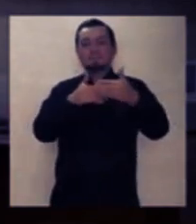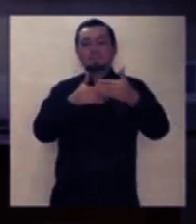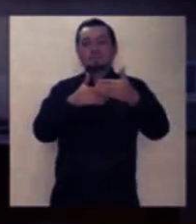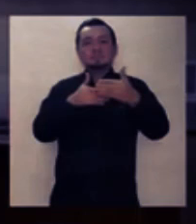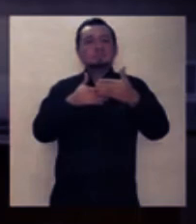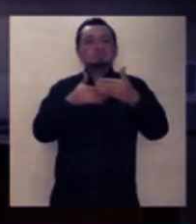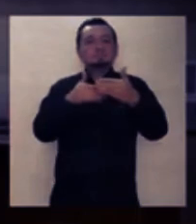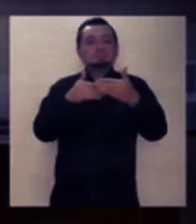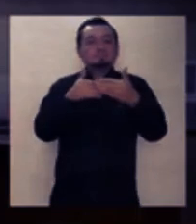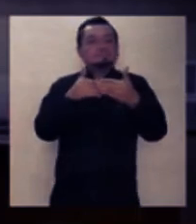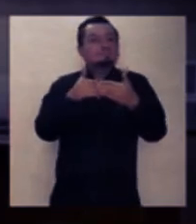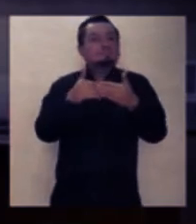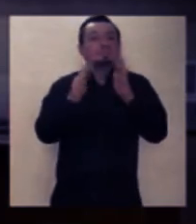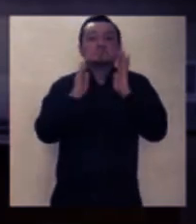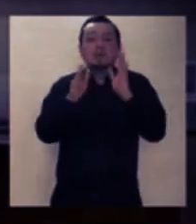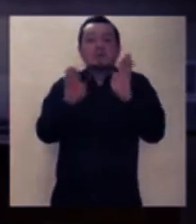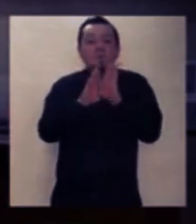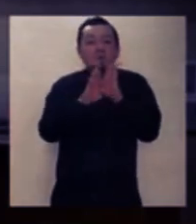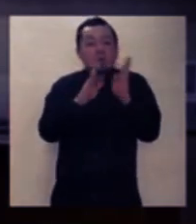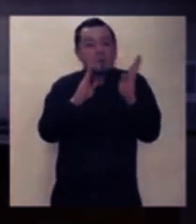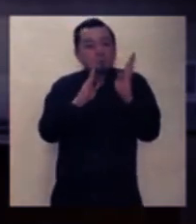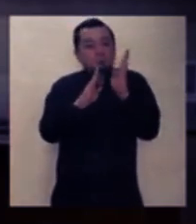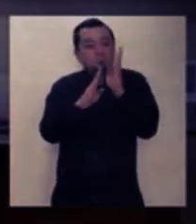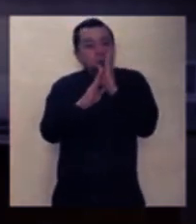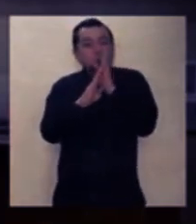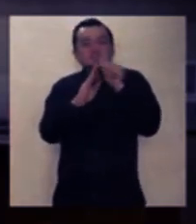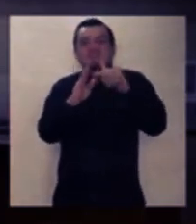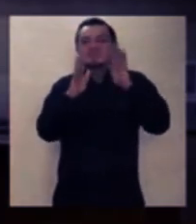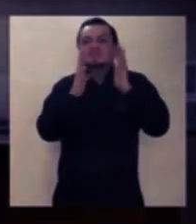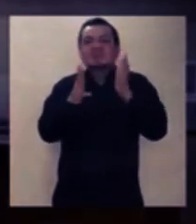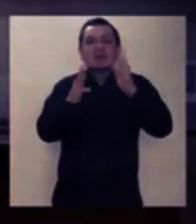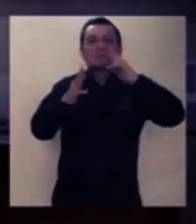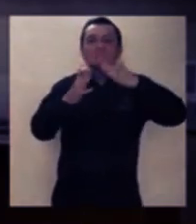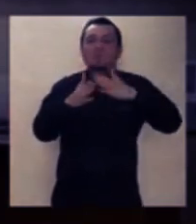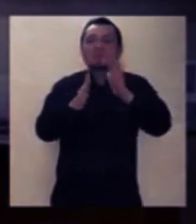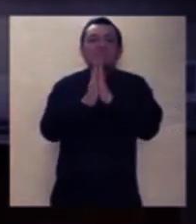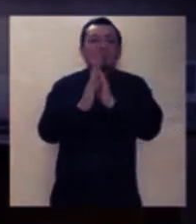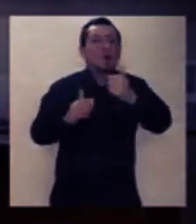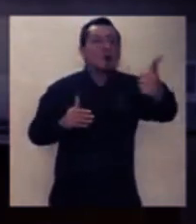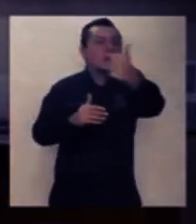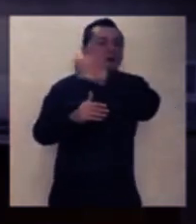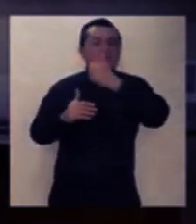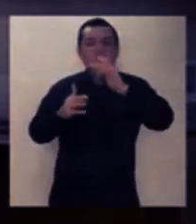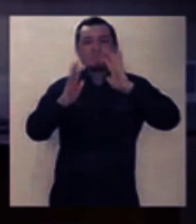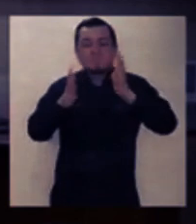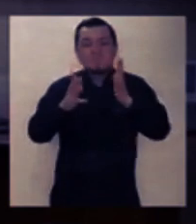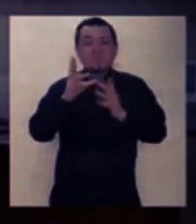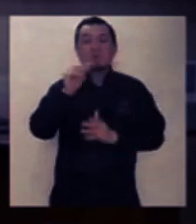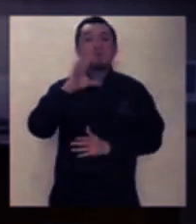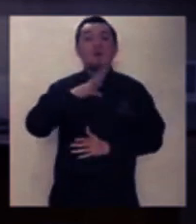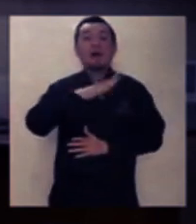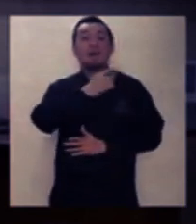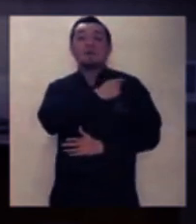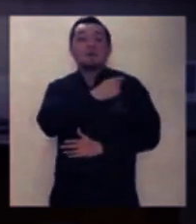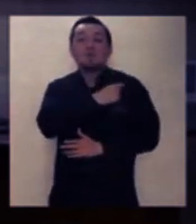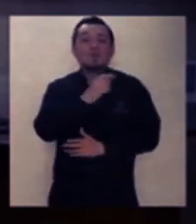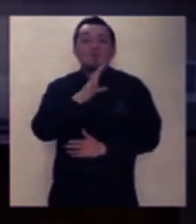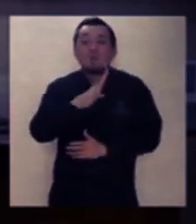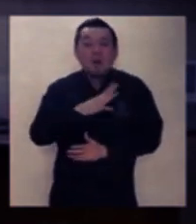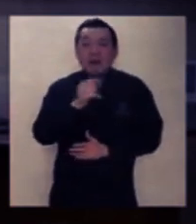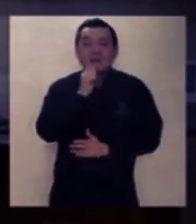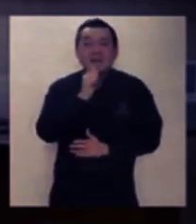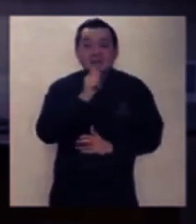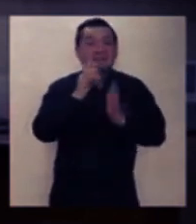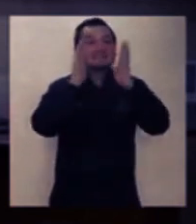habíamos ganado por hacer las cosas bien. Llegó el momento de asumir de nuevo cada quien su responsabilidad. Mientras no haya una vacuna contra el